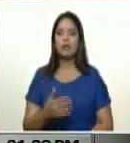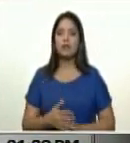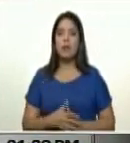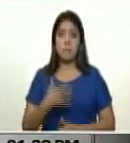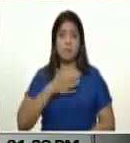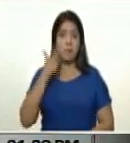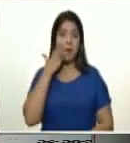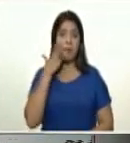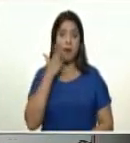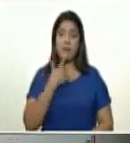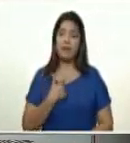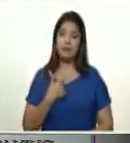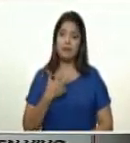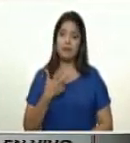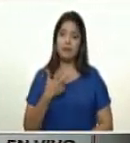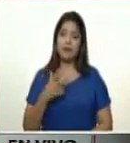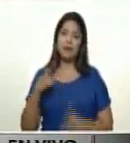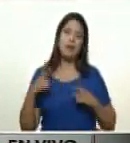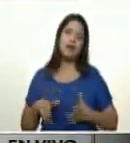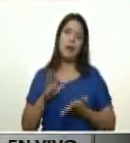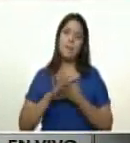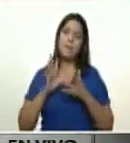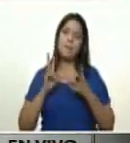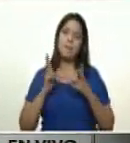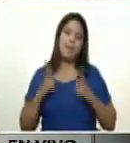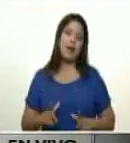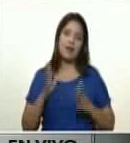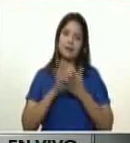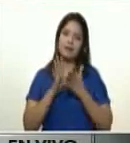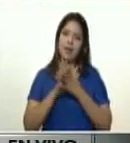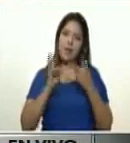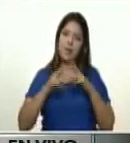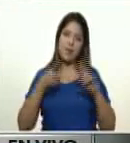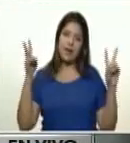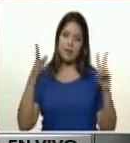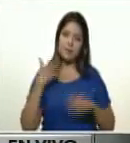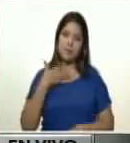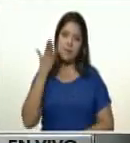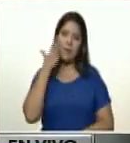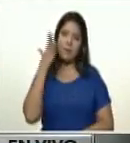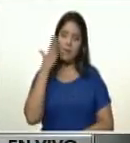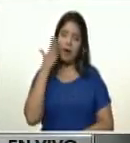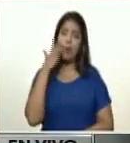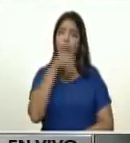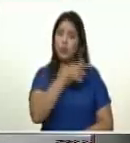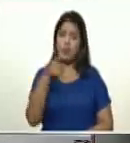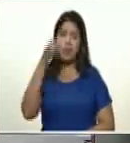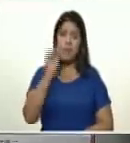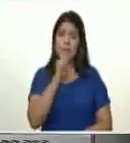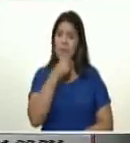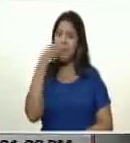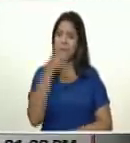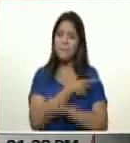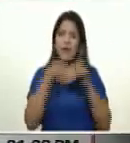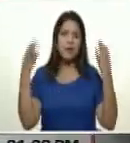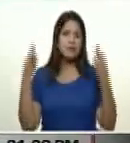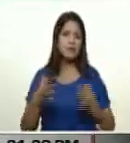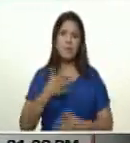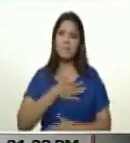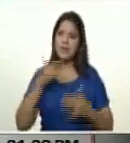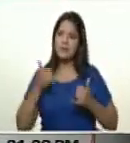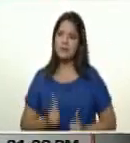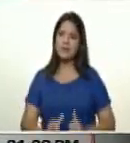mamá, que en paz descanse, me decía, ustedes podrán llegar a viejos, pero serán siempre mis hijos.